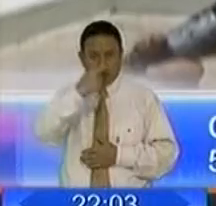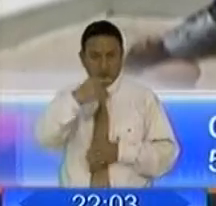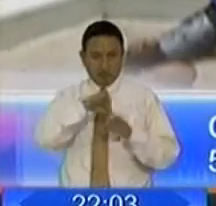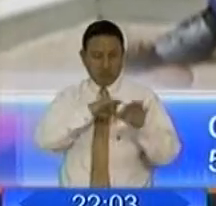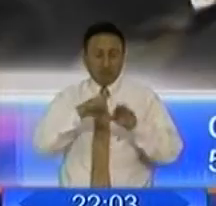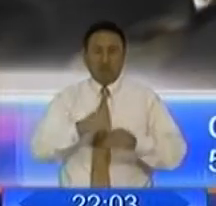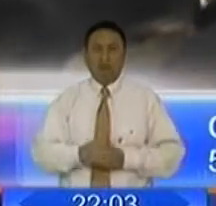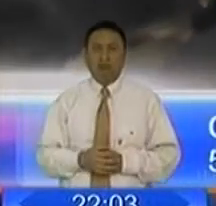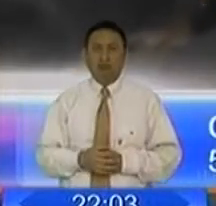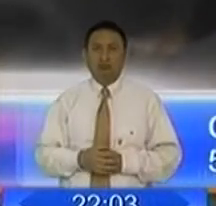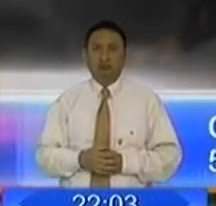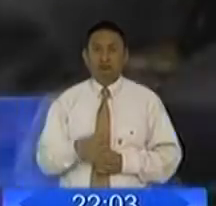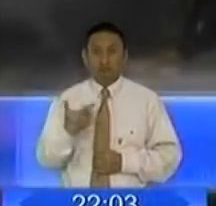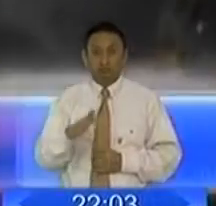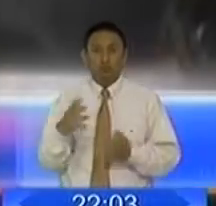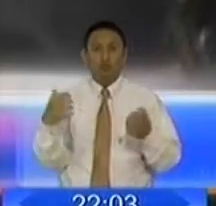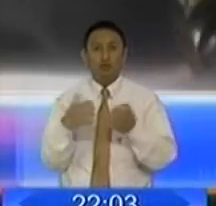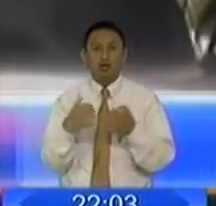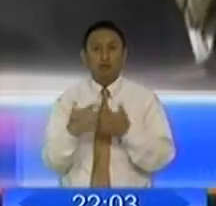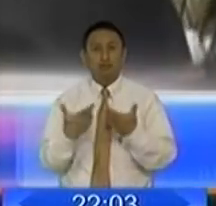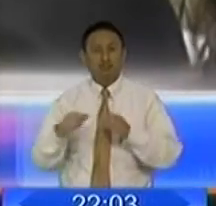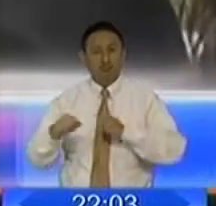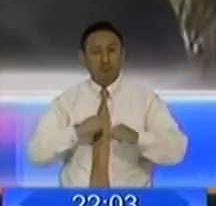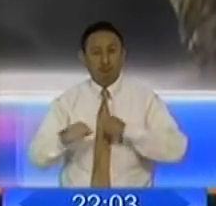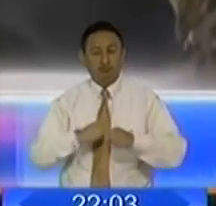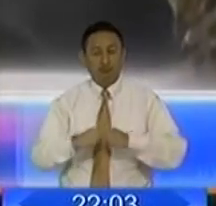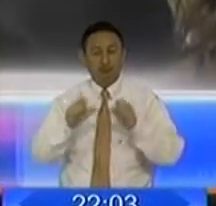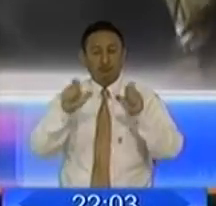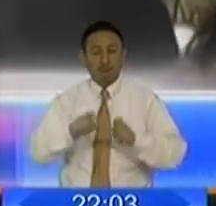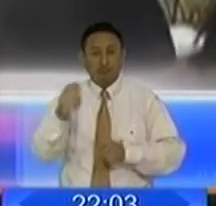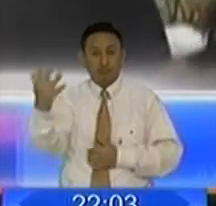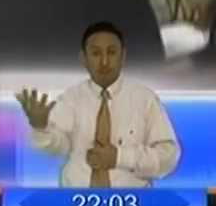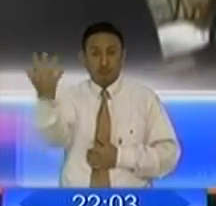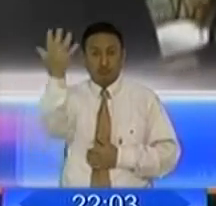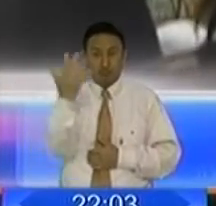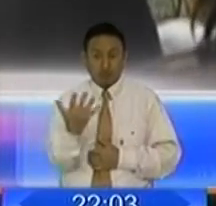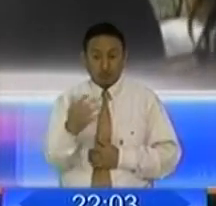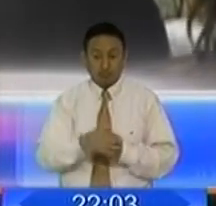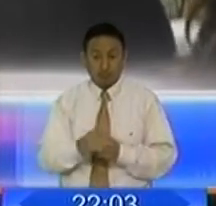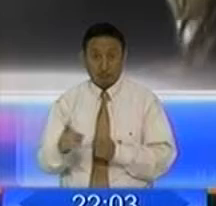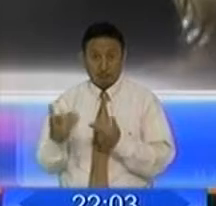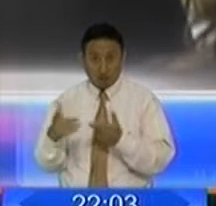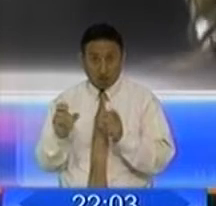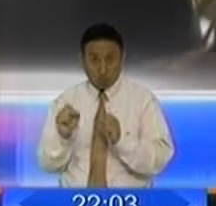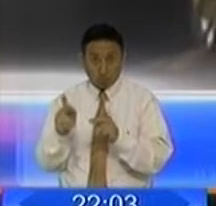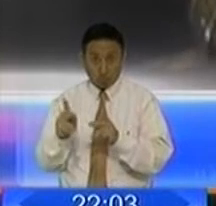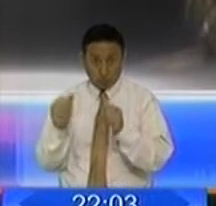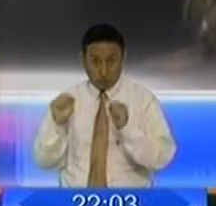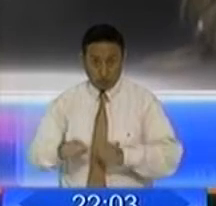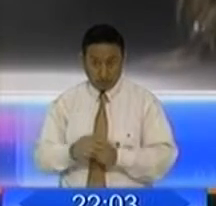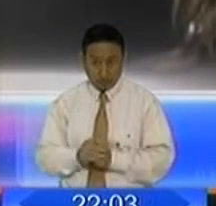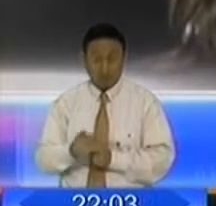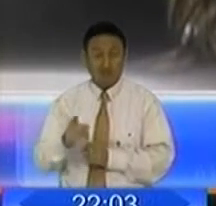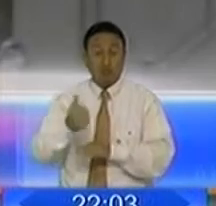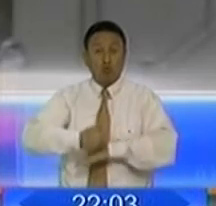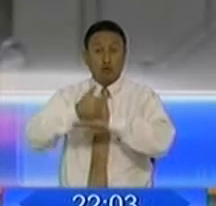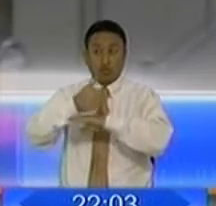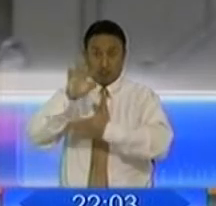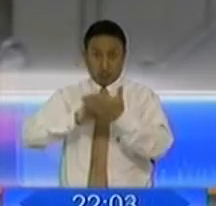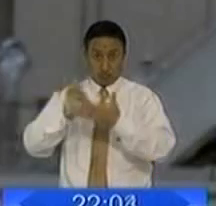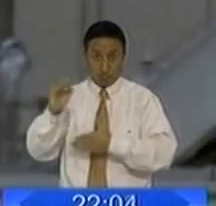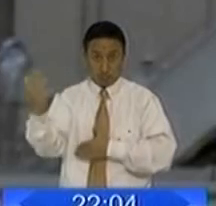al tema. Y hay un equipo que está trabajando para su traslado al país en el momento en el que esto sea oportuno, según las autoridades de Ucrania.